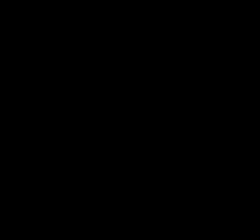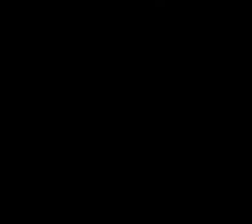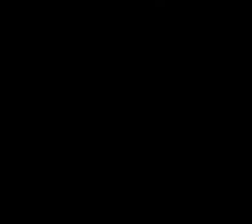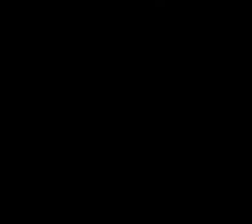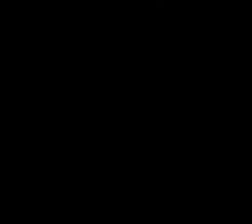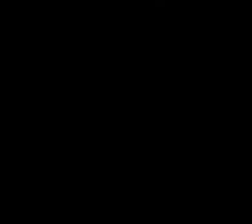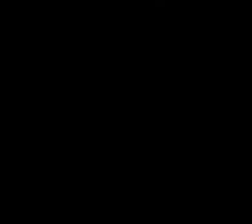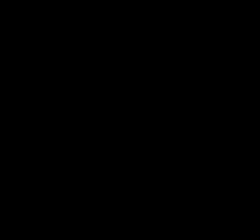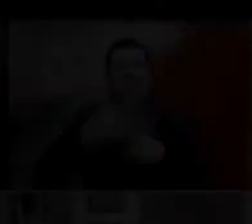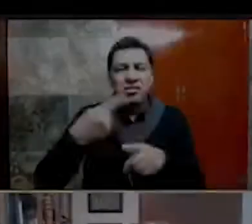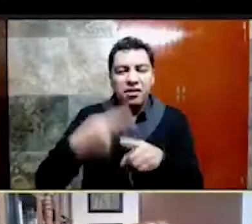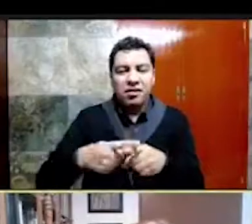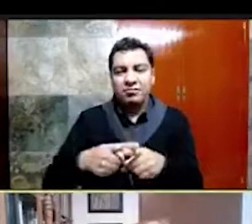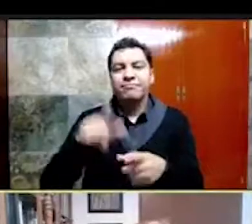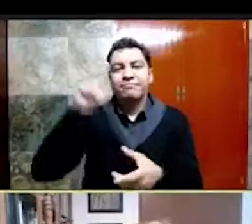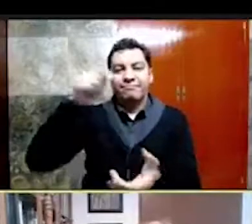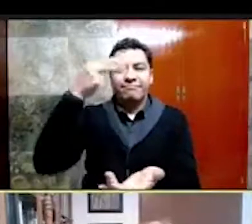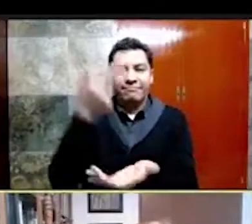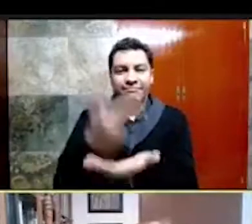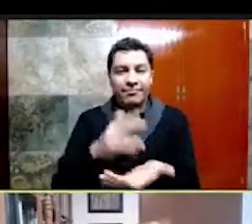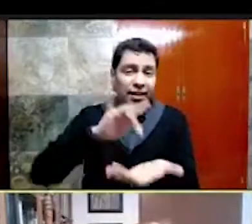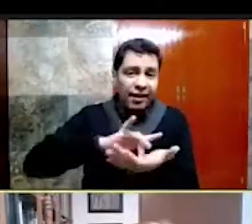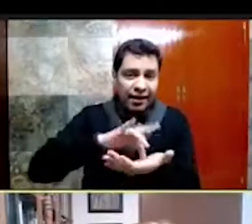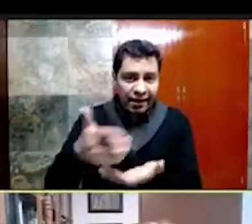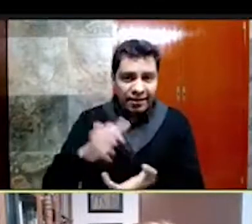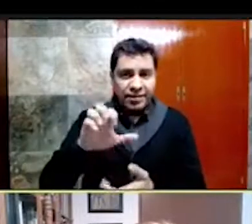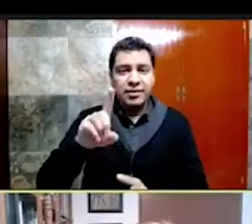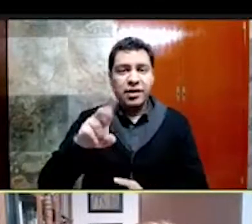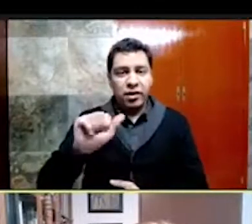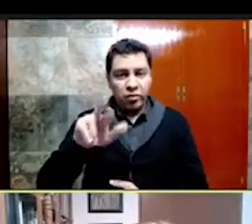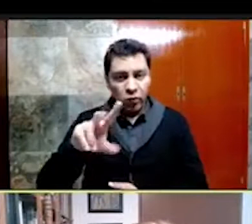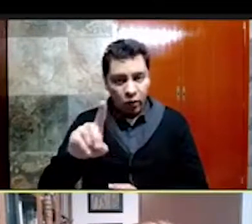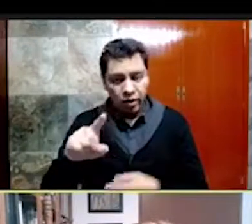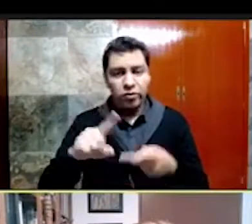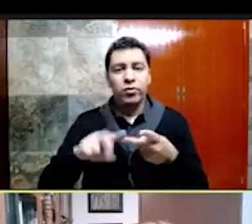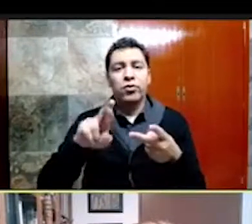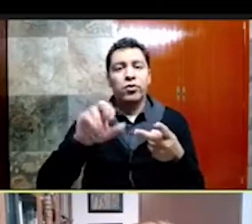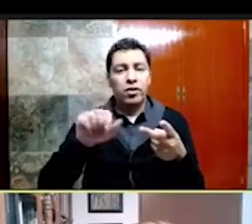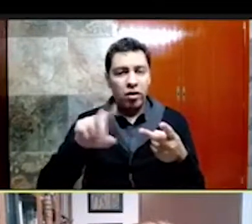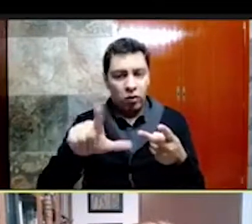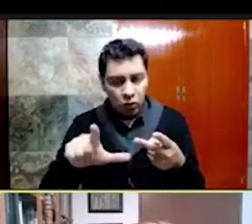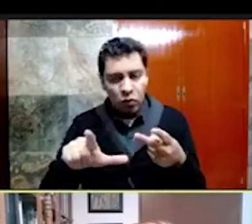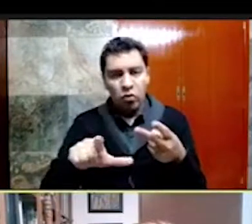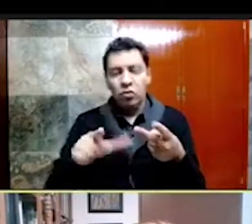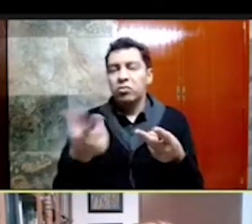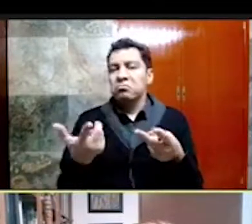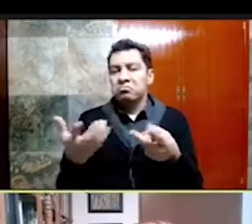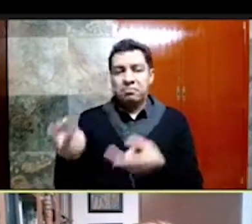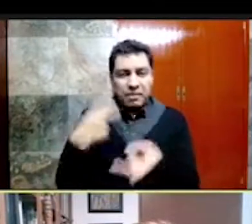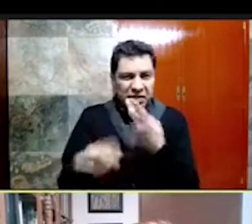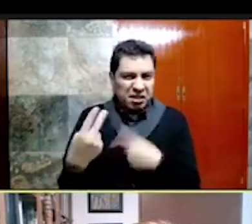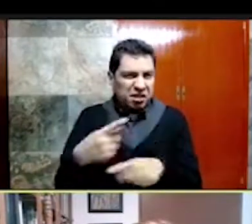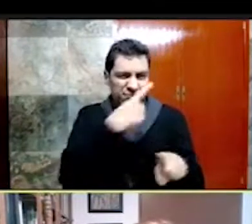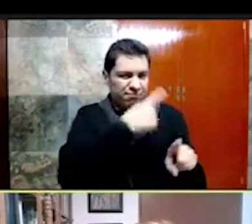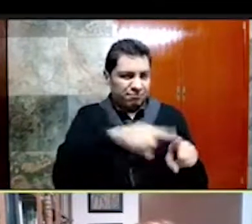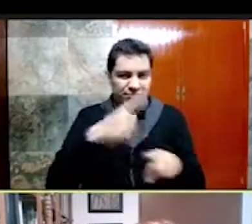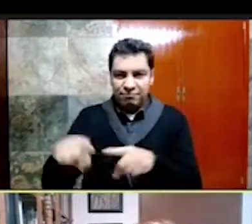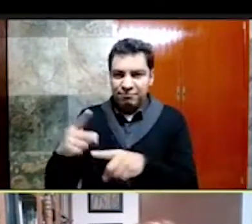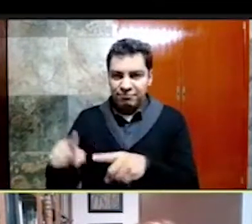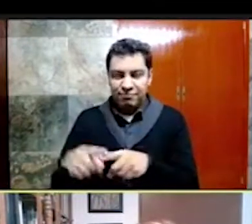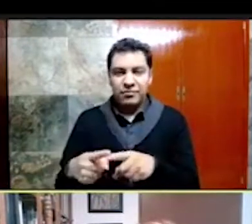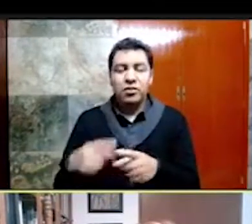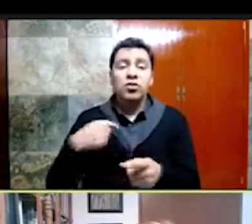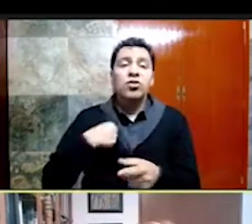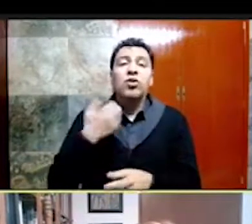Ana Garduño, a Eduardo Merlo, a Raúl Barrera por esta semana maravillosa. Yo